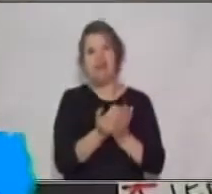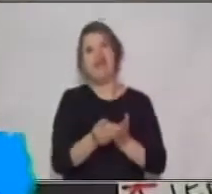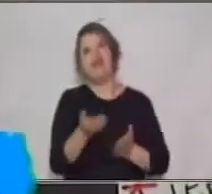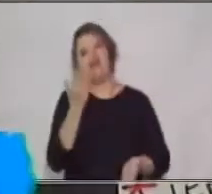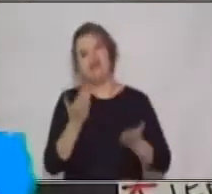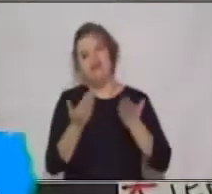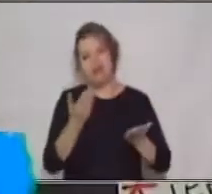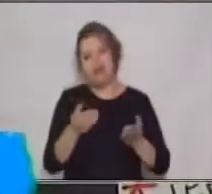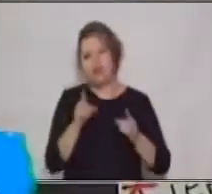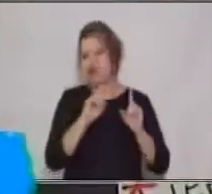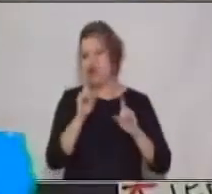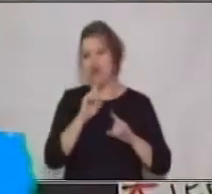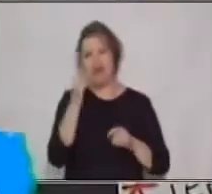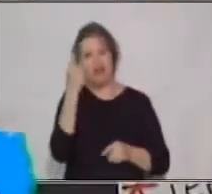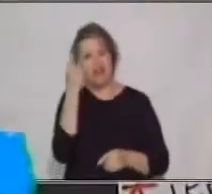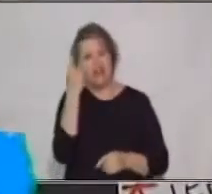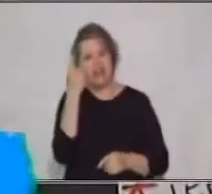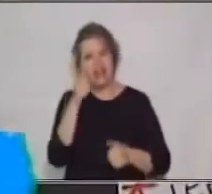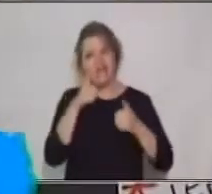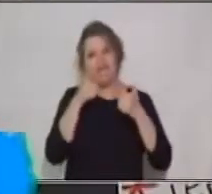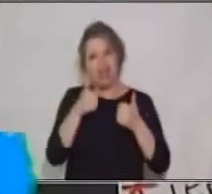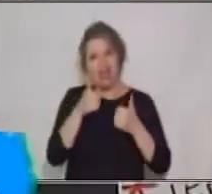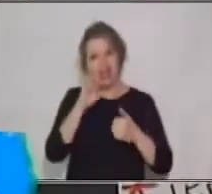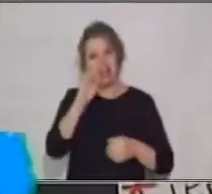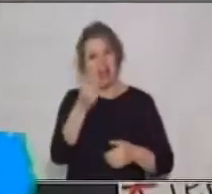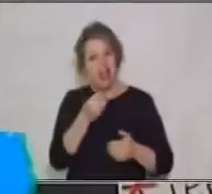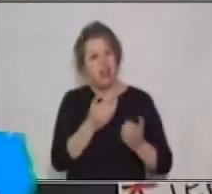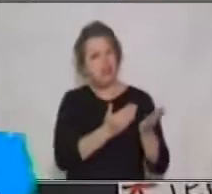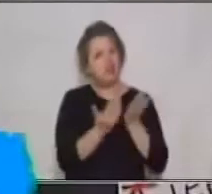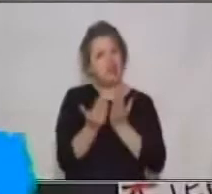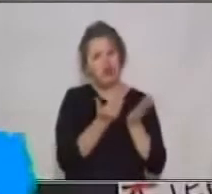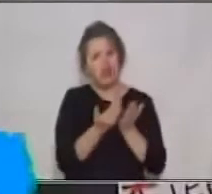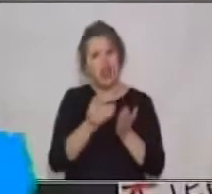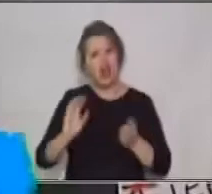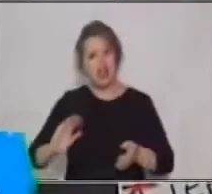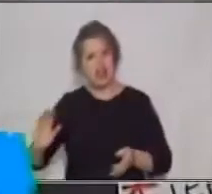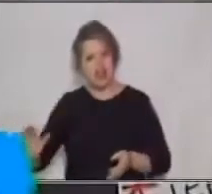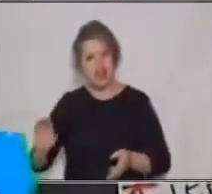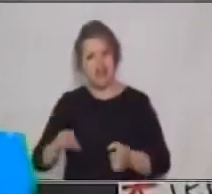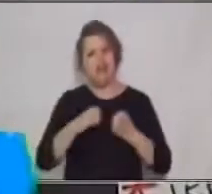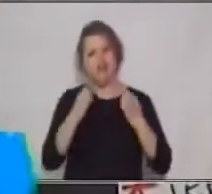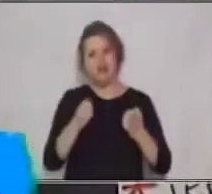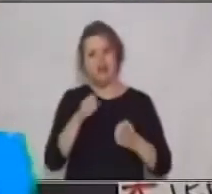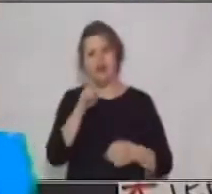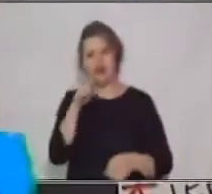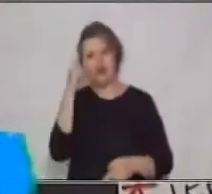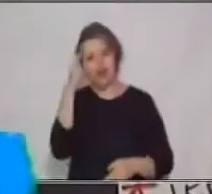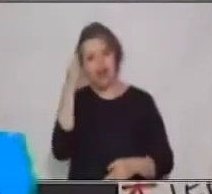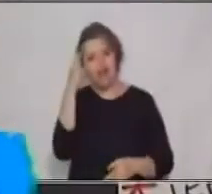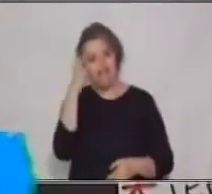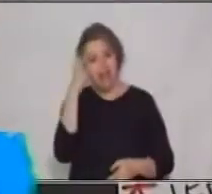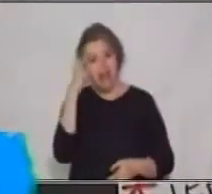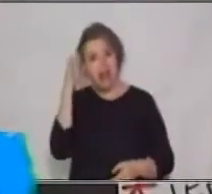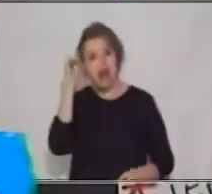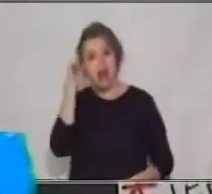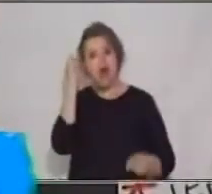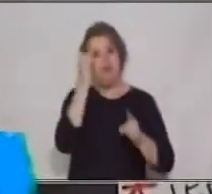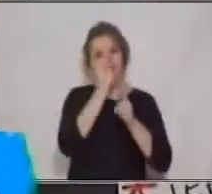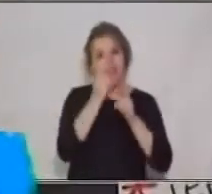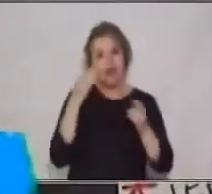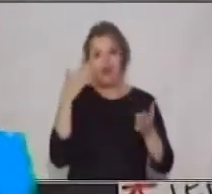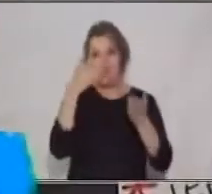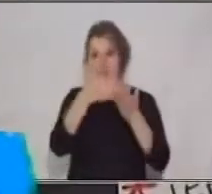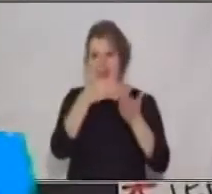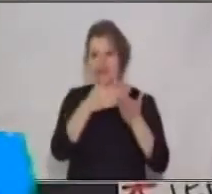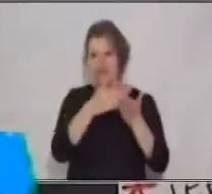incompleta porque no sabemos qué es lo que está estudiando. Entonces, para poder identificar un objeto directo, si lo estamos viendo dentro de la